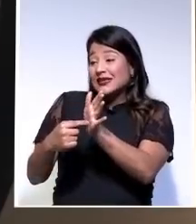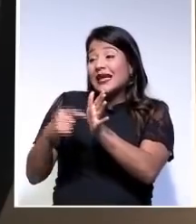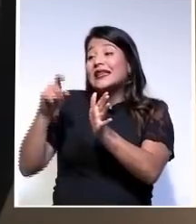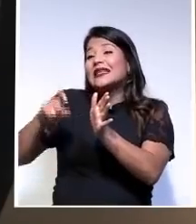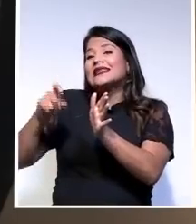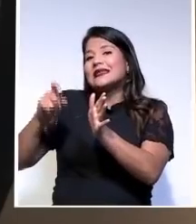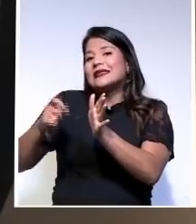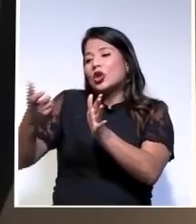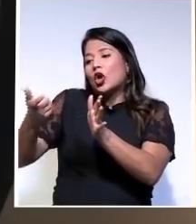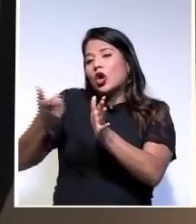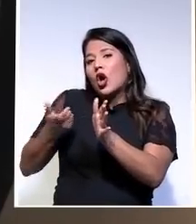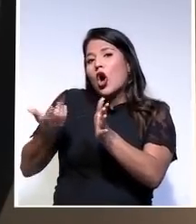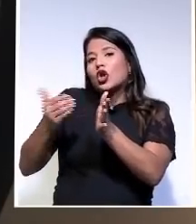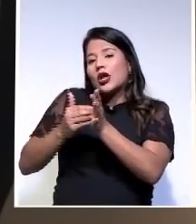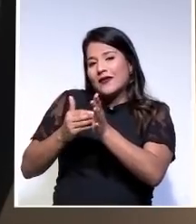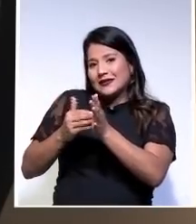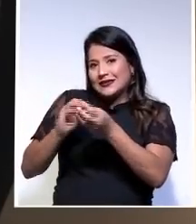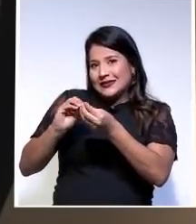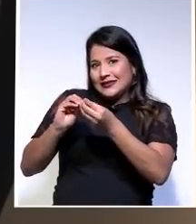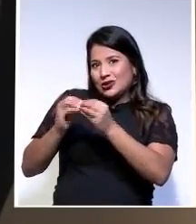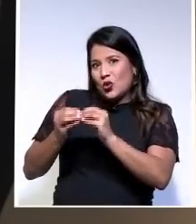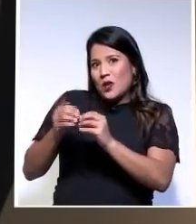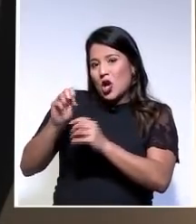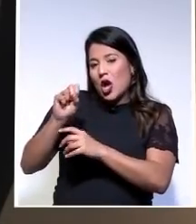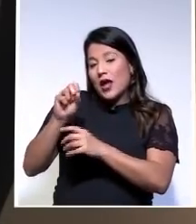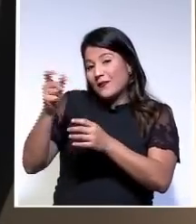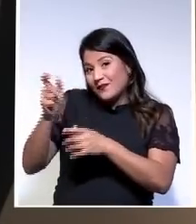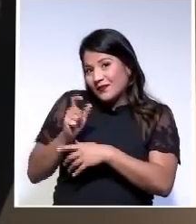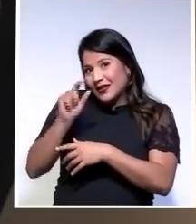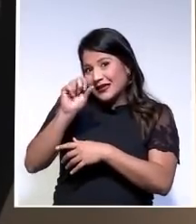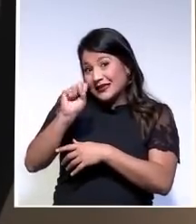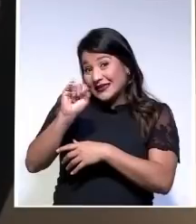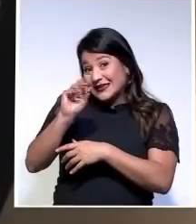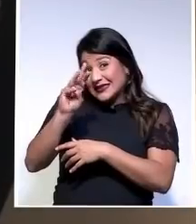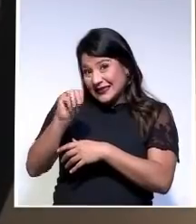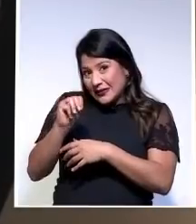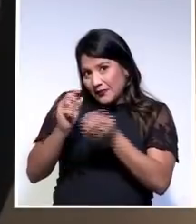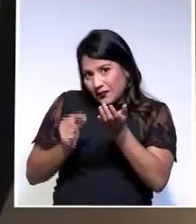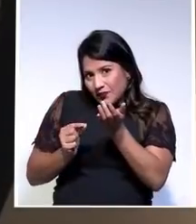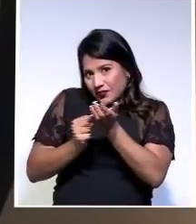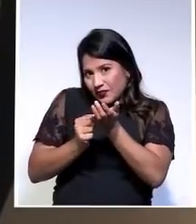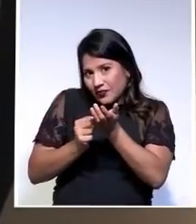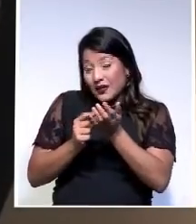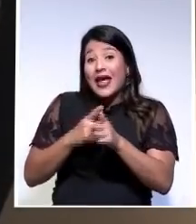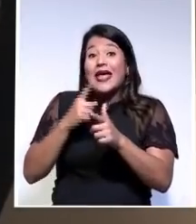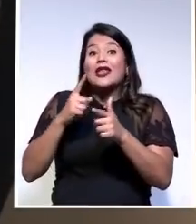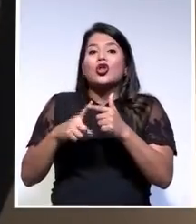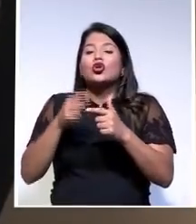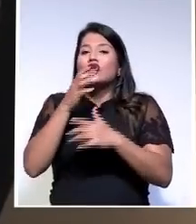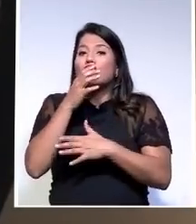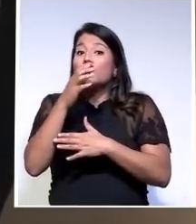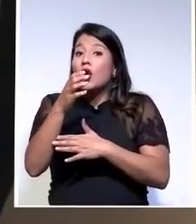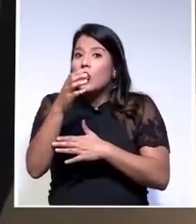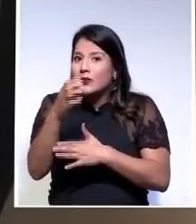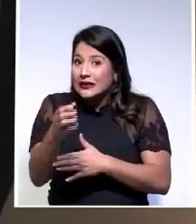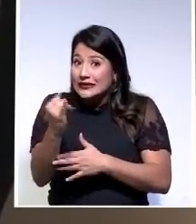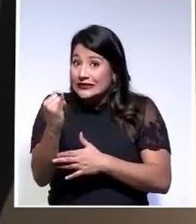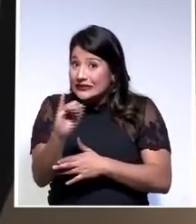personas. En ese sentido, recomendamos primero que las personas, si tienen alguna interrupción de su servicio